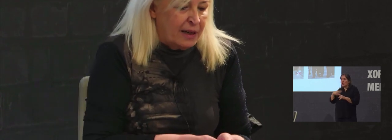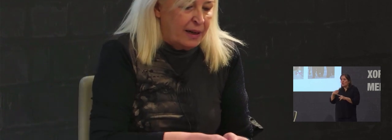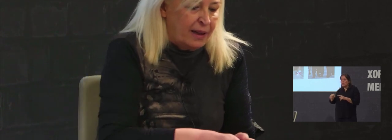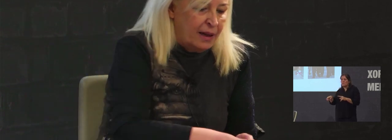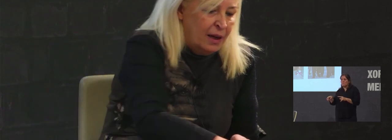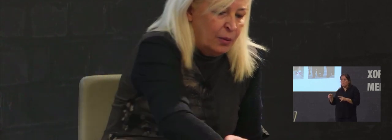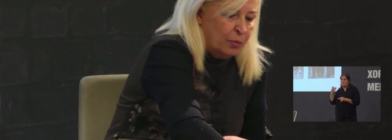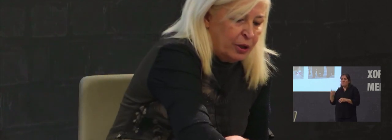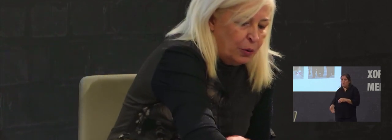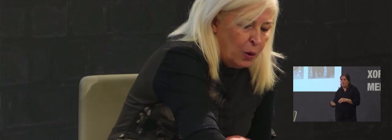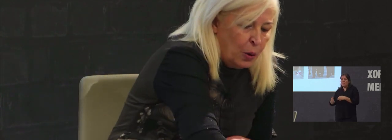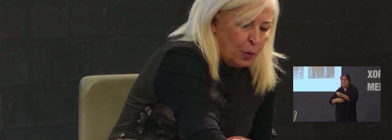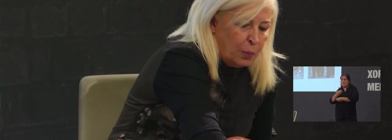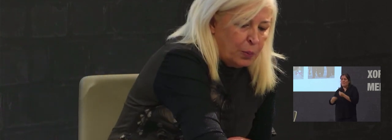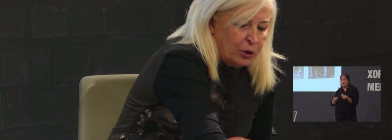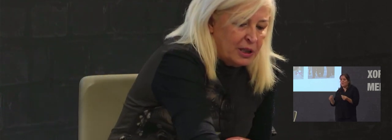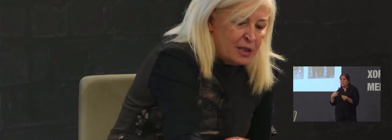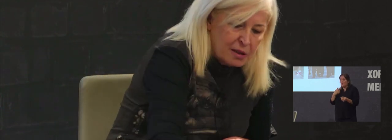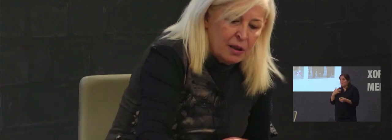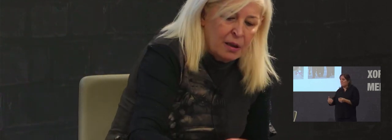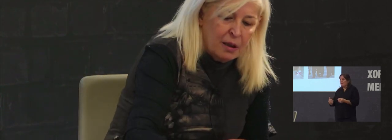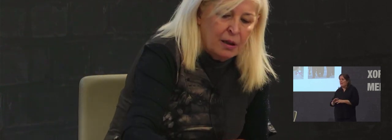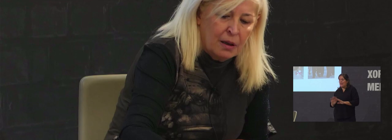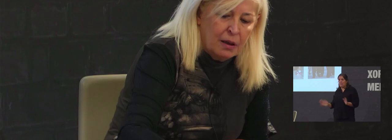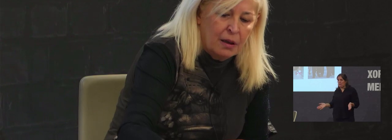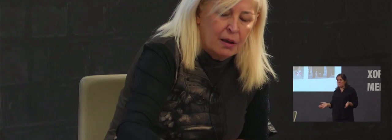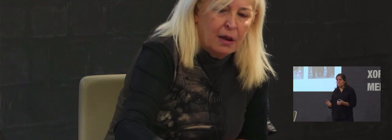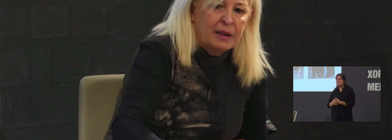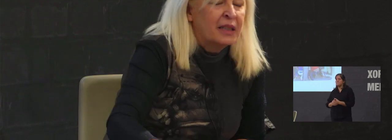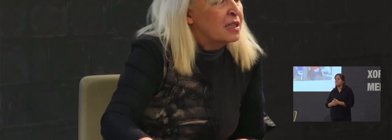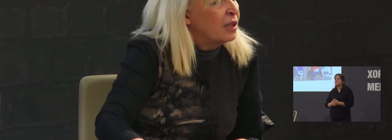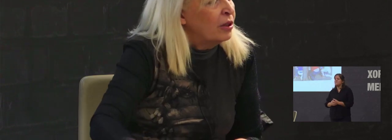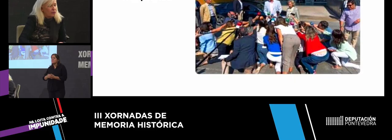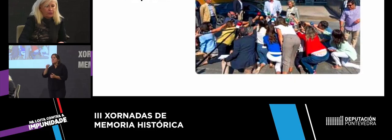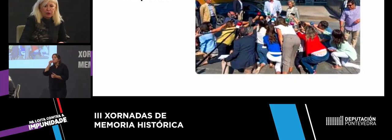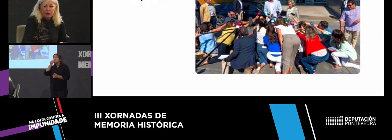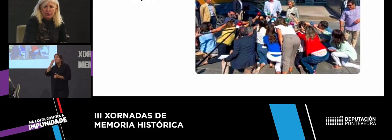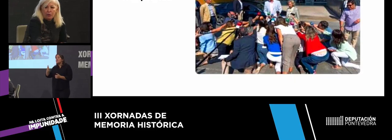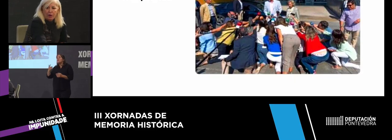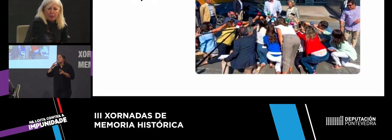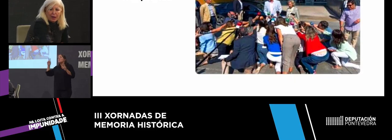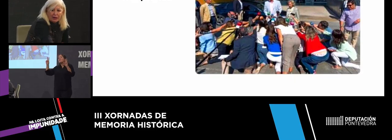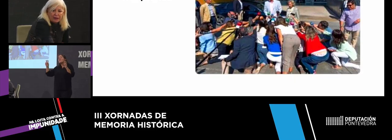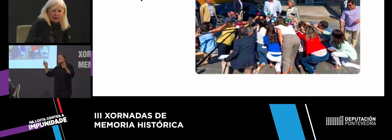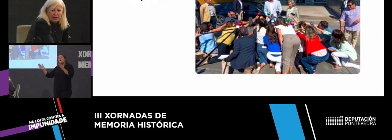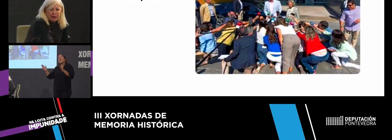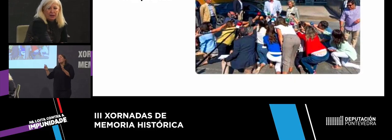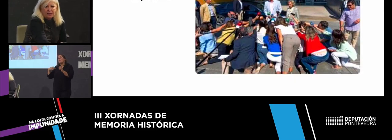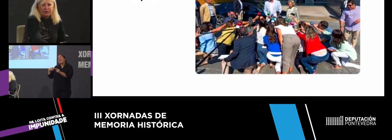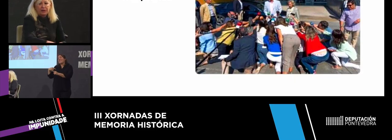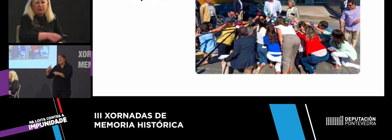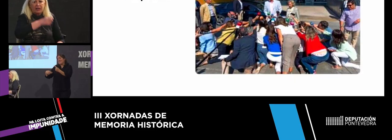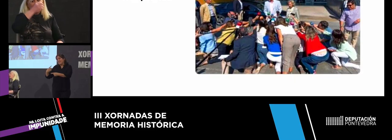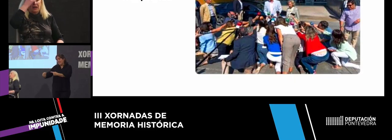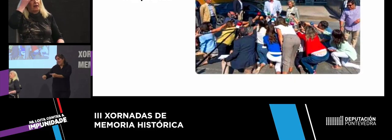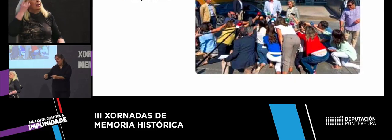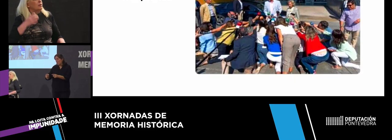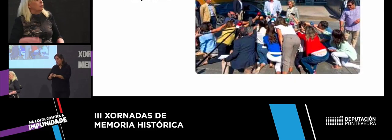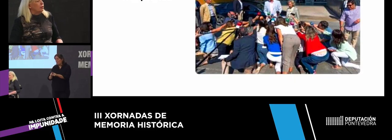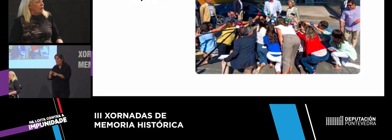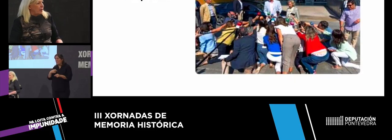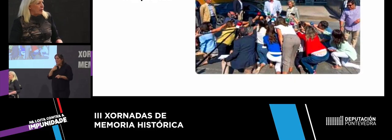non pasara nada? Bueno, pois a transición foi toda unha máquina de